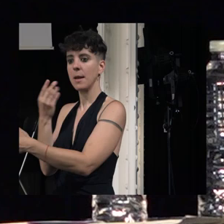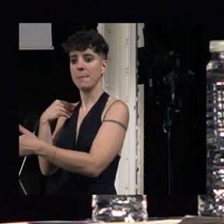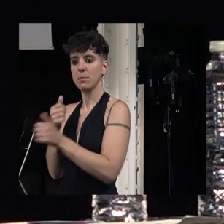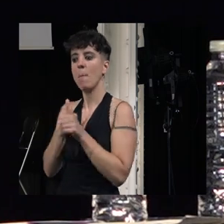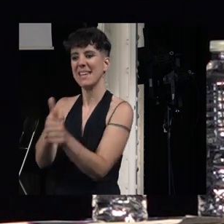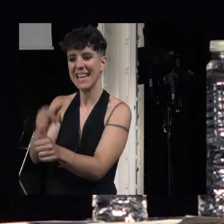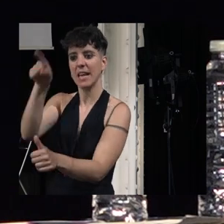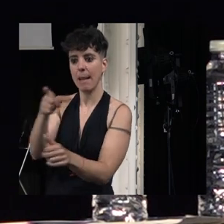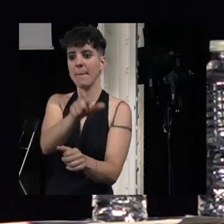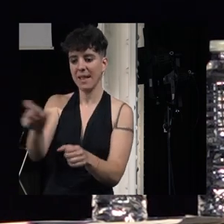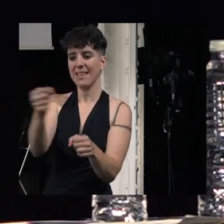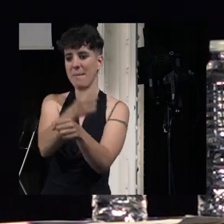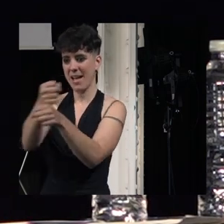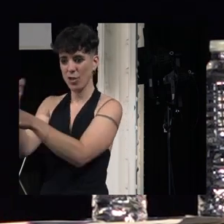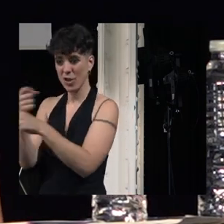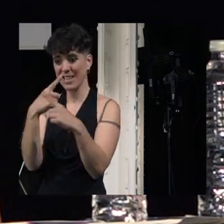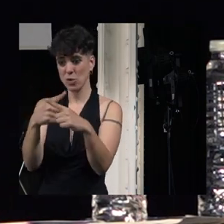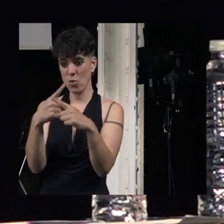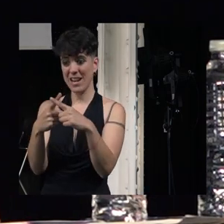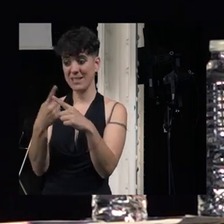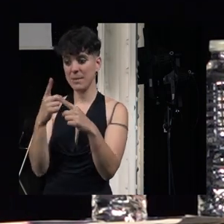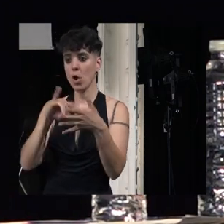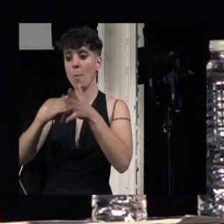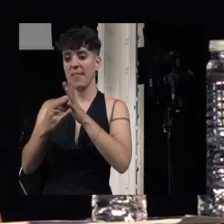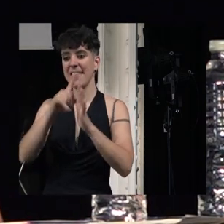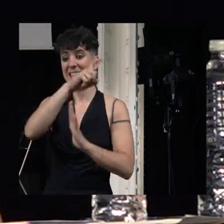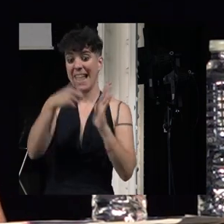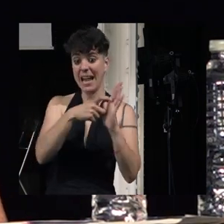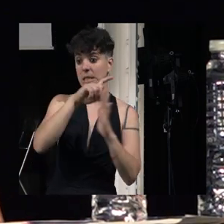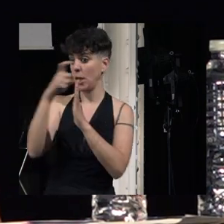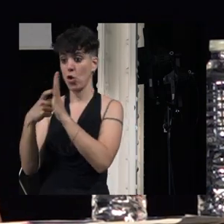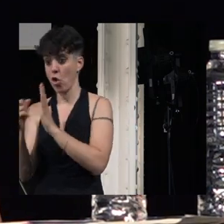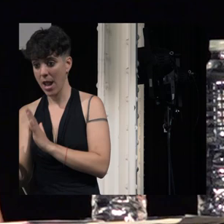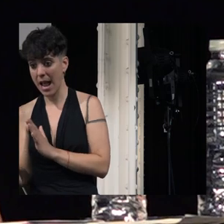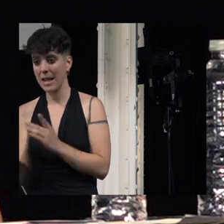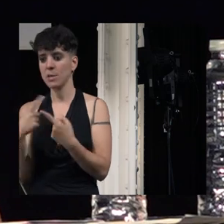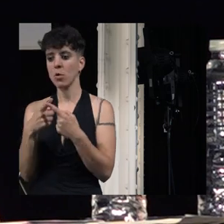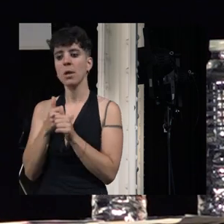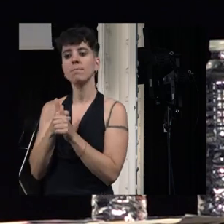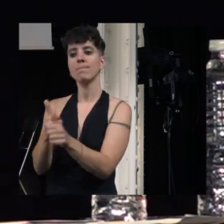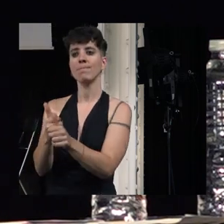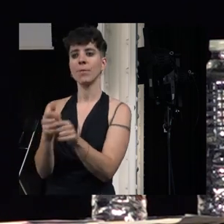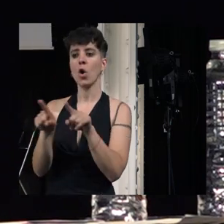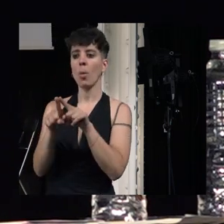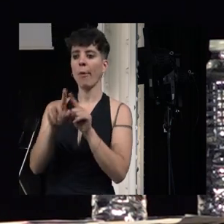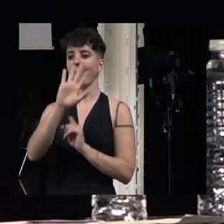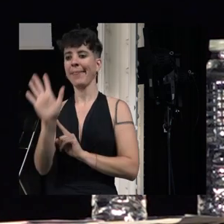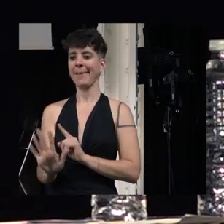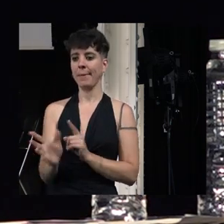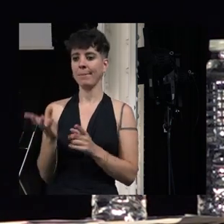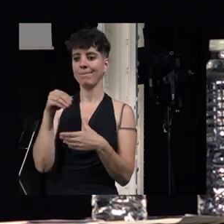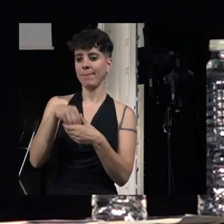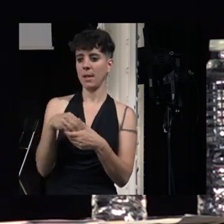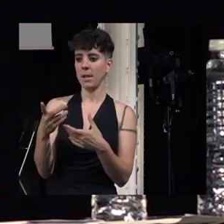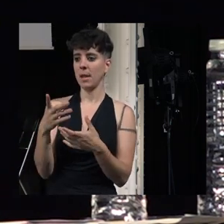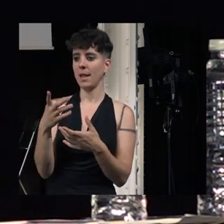de tantas maneras legales y no legales, ¿no? Porque hay mucha persecución implícita. Donde no puede